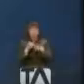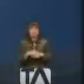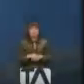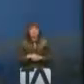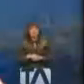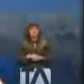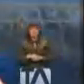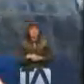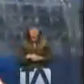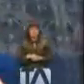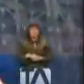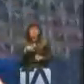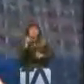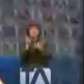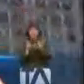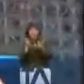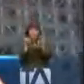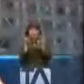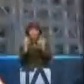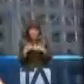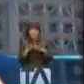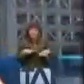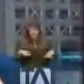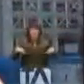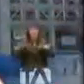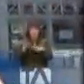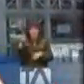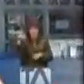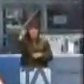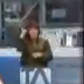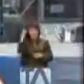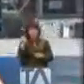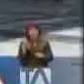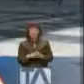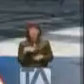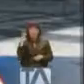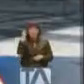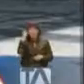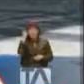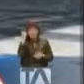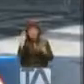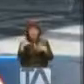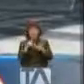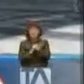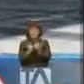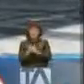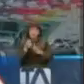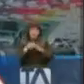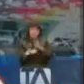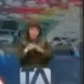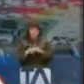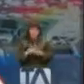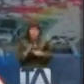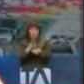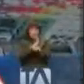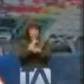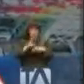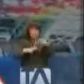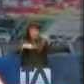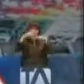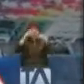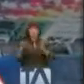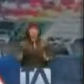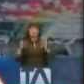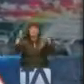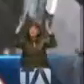Los flamantes usuarios de la plataforma gubernamental esperan que lo peor haya pasado. Esta monumental obra que se levantó en el norte de Quito se